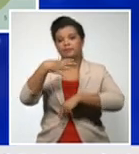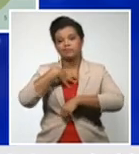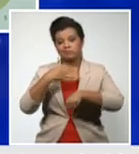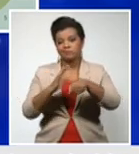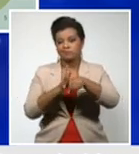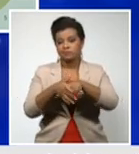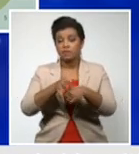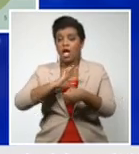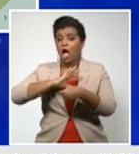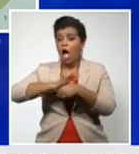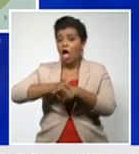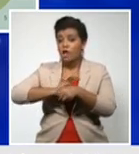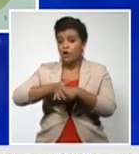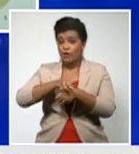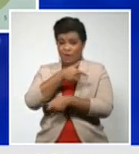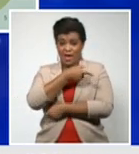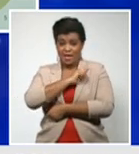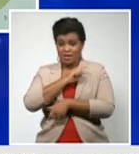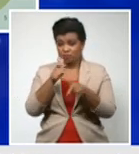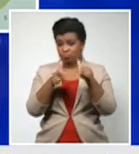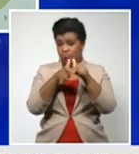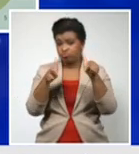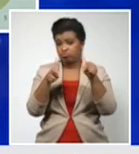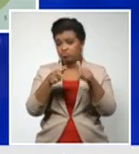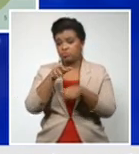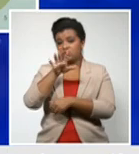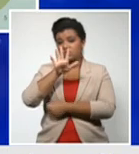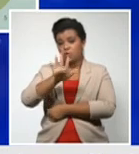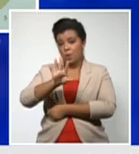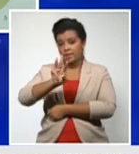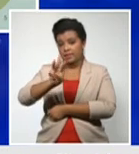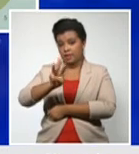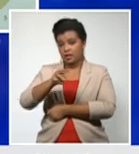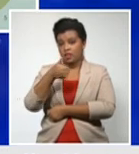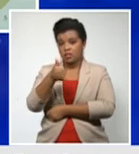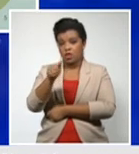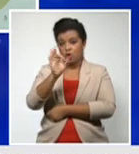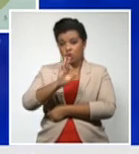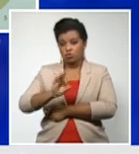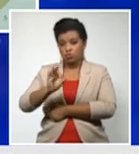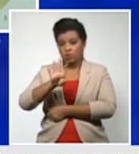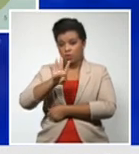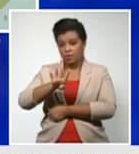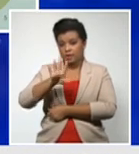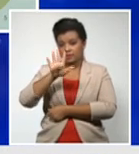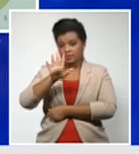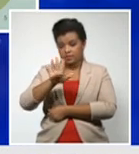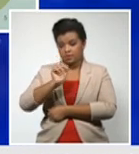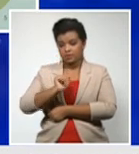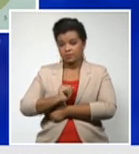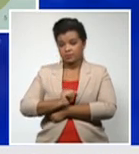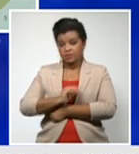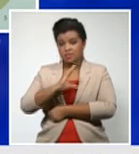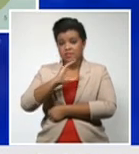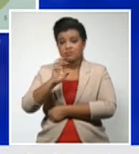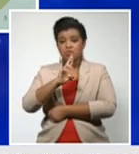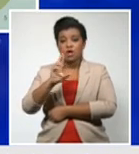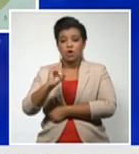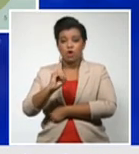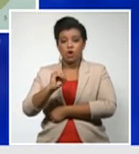Naranjo ayer con el mayor número, 53, 10 de octubre 45, El Cerro